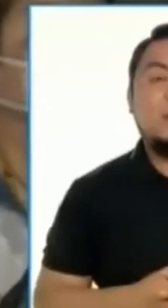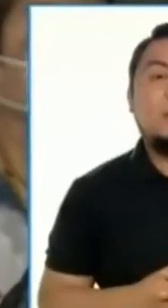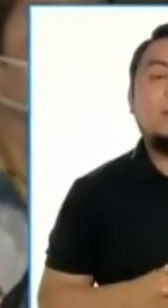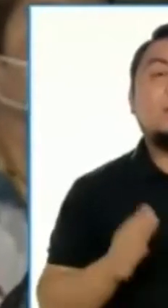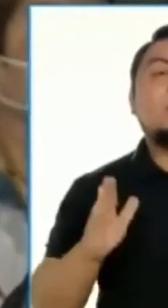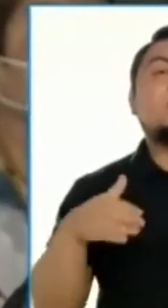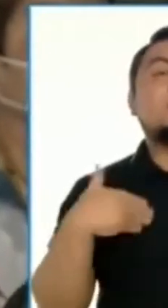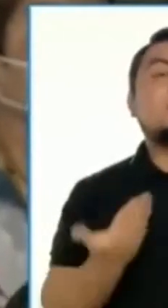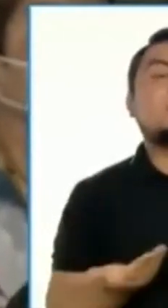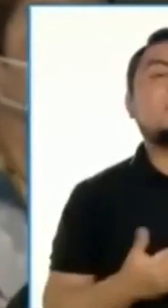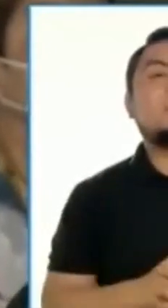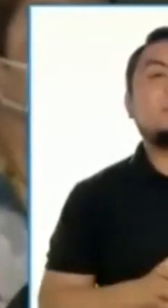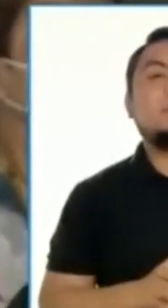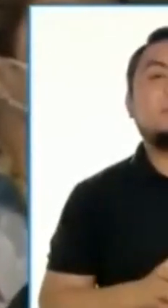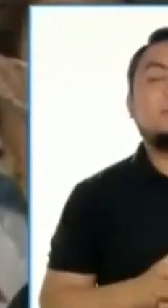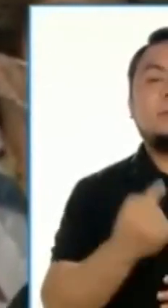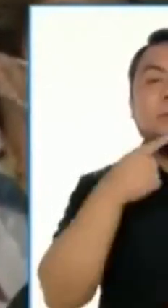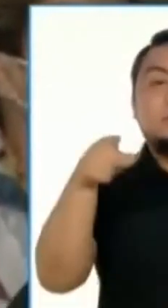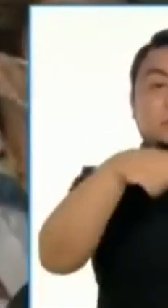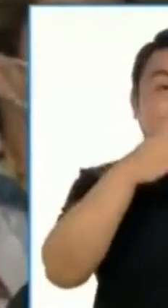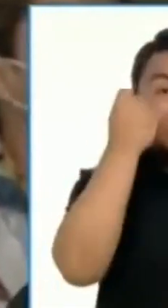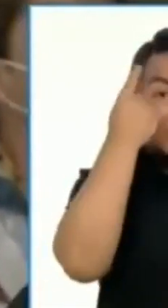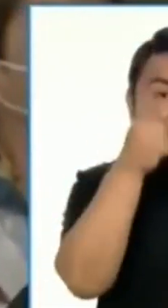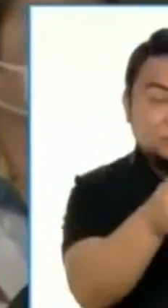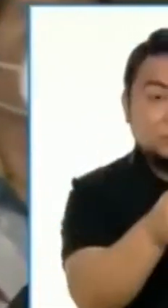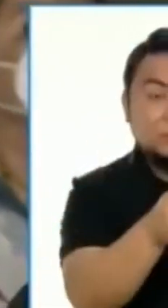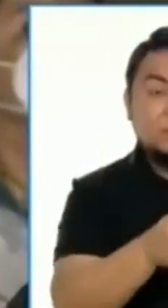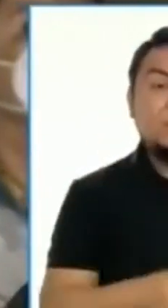se pueda entender